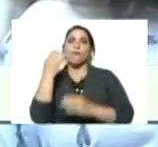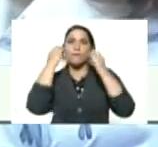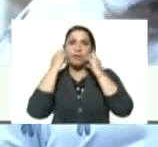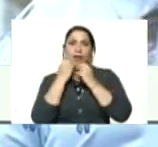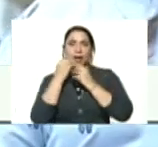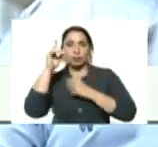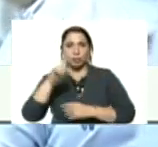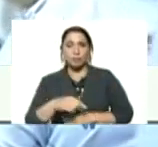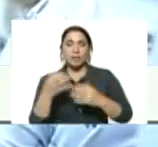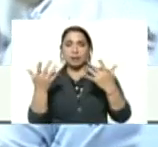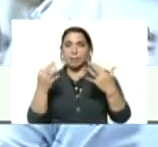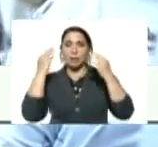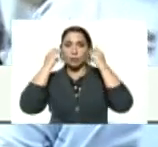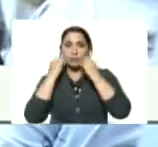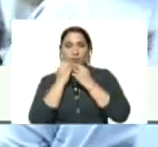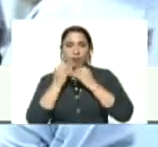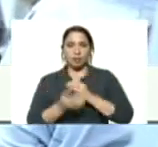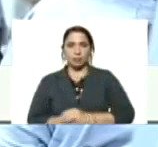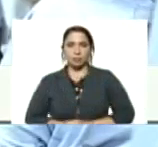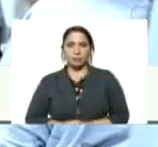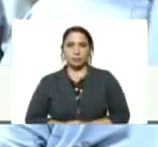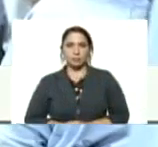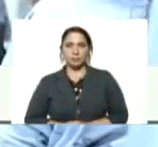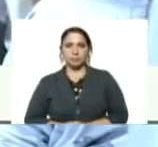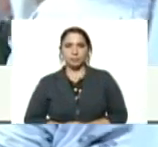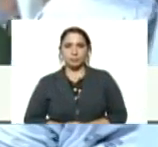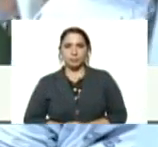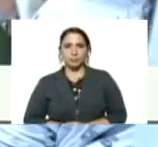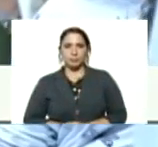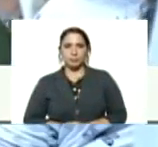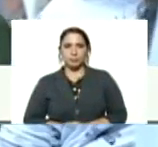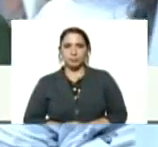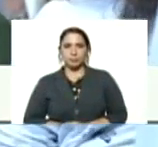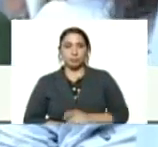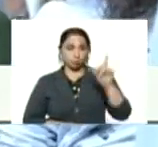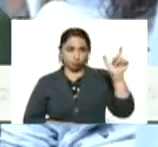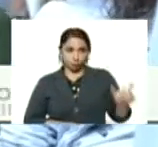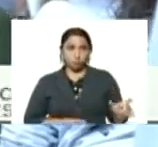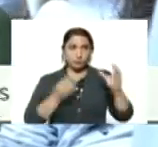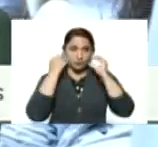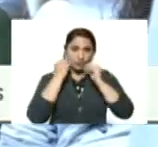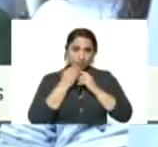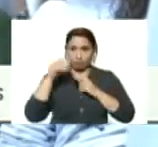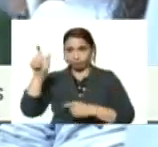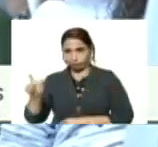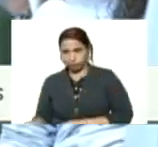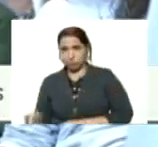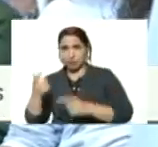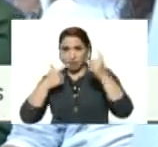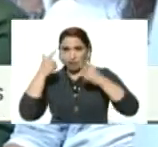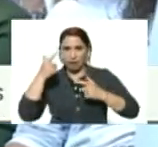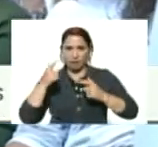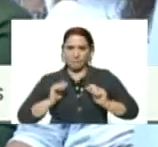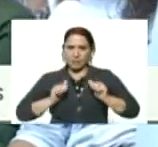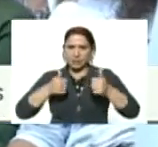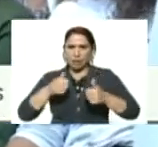mano de Fidel Castro. Y entre ambos comenzaron a construir un gran